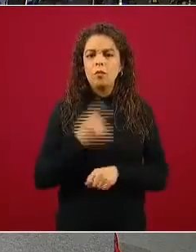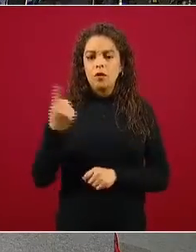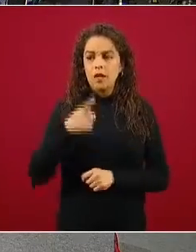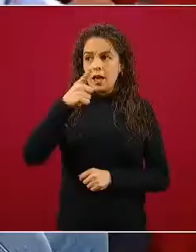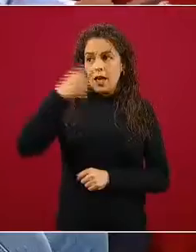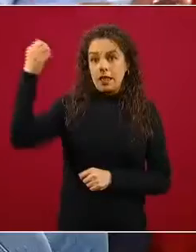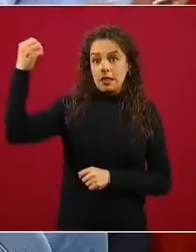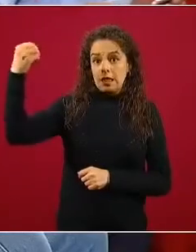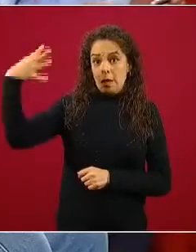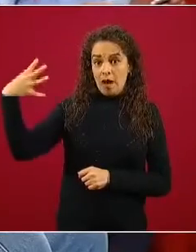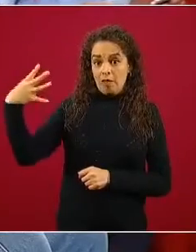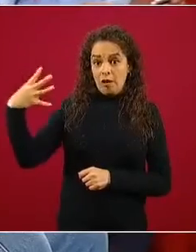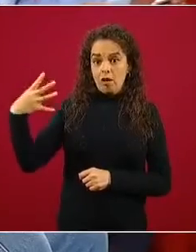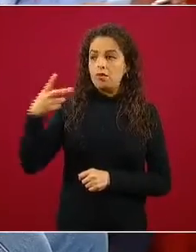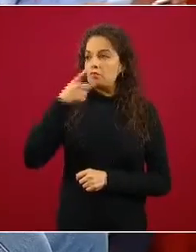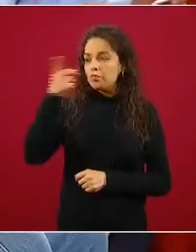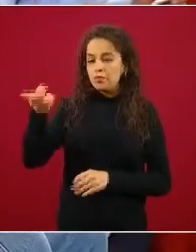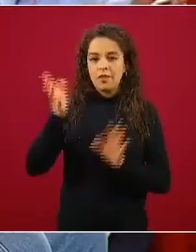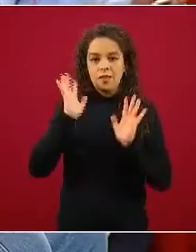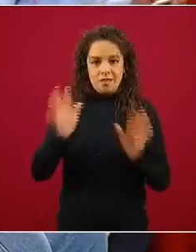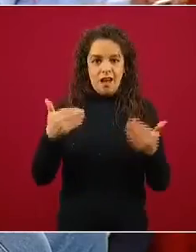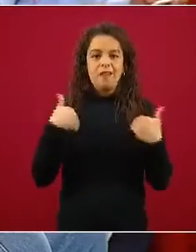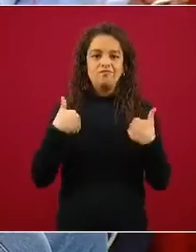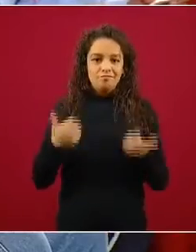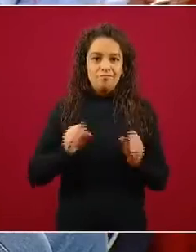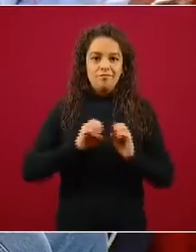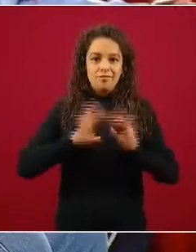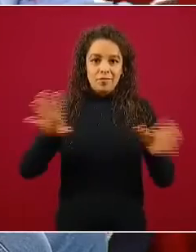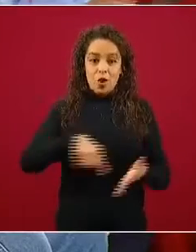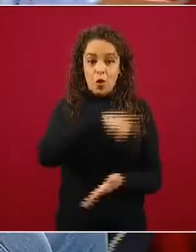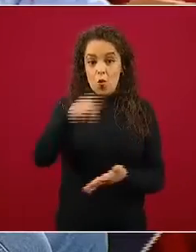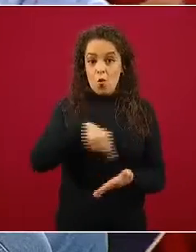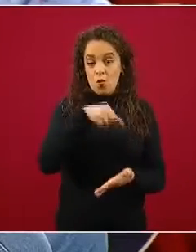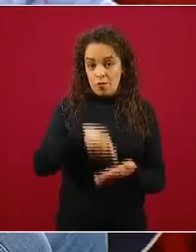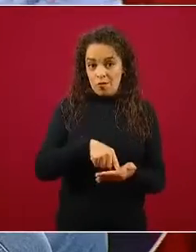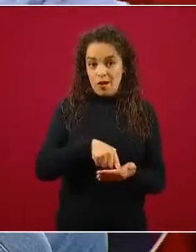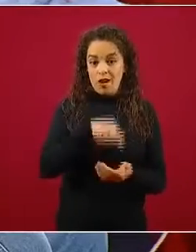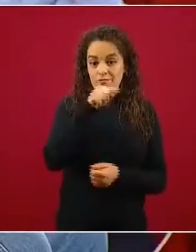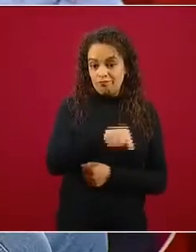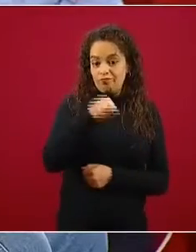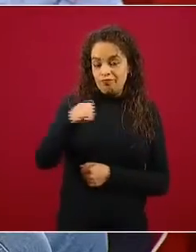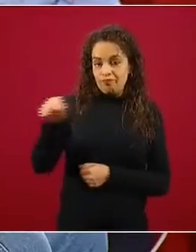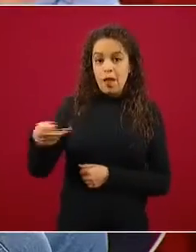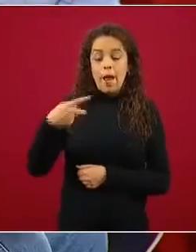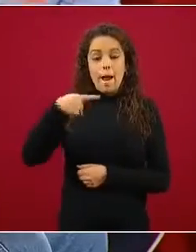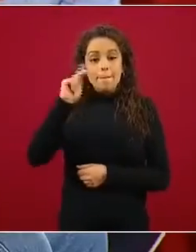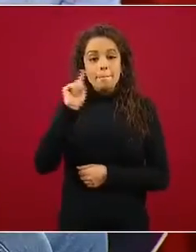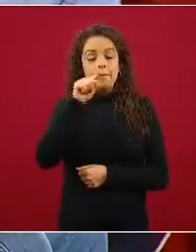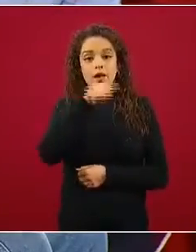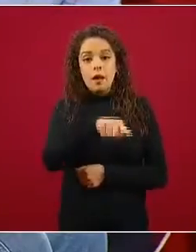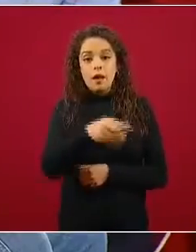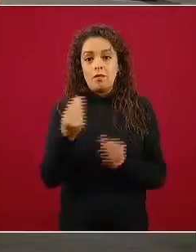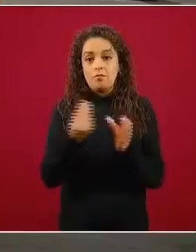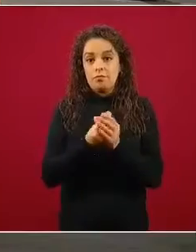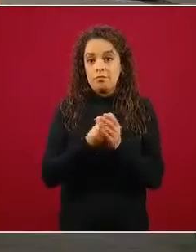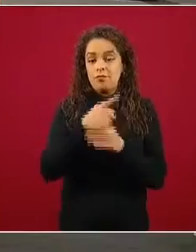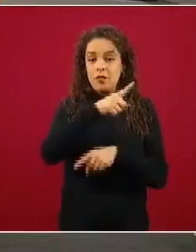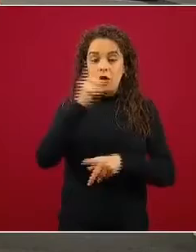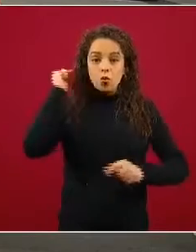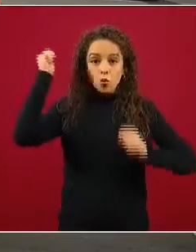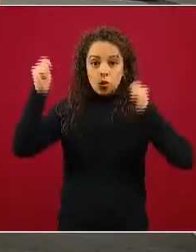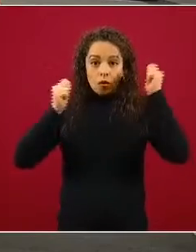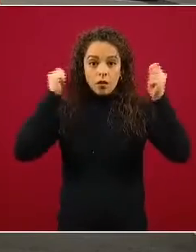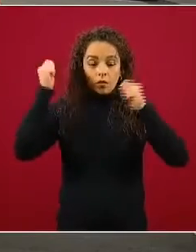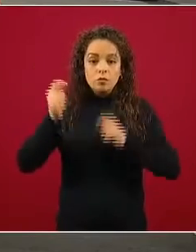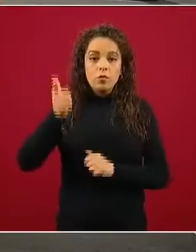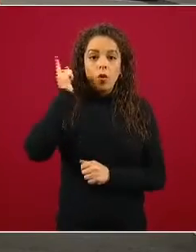semáforo nos queda claro para los lugares muy concretos, pero en los casos de turismo, que implica mover quizá a alguien que